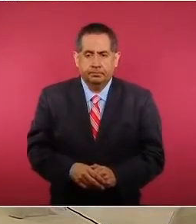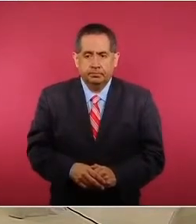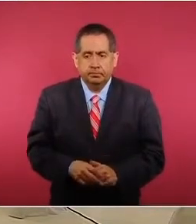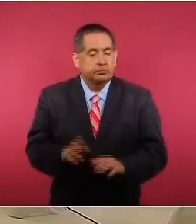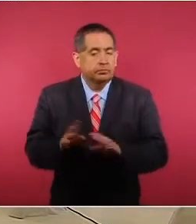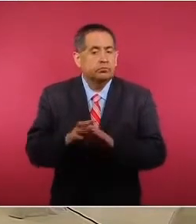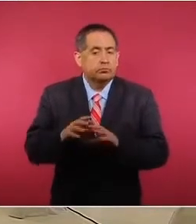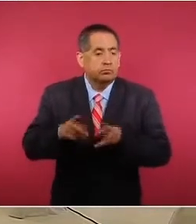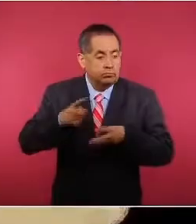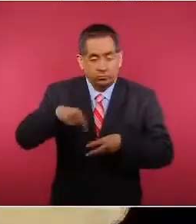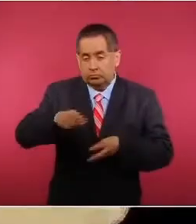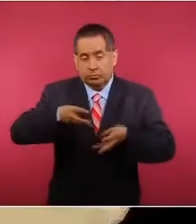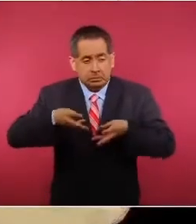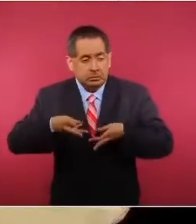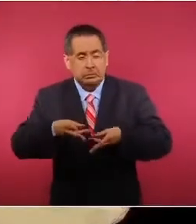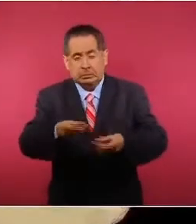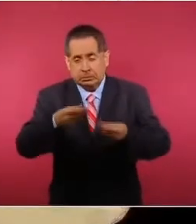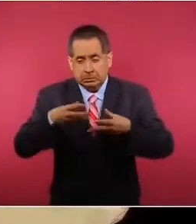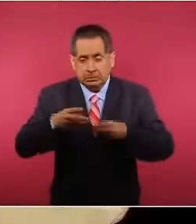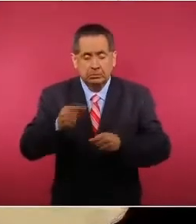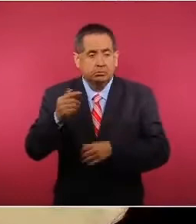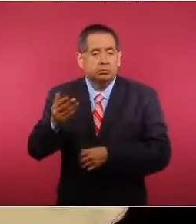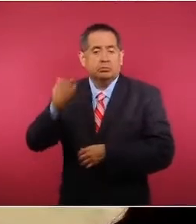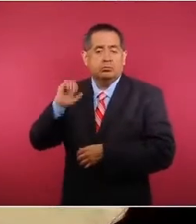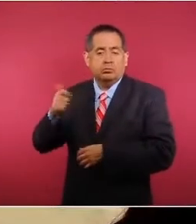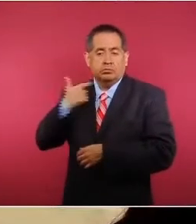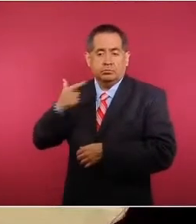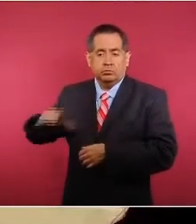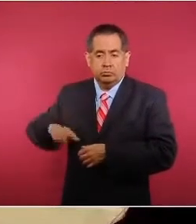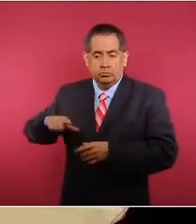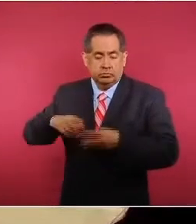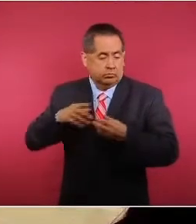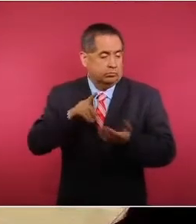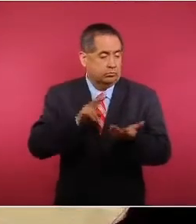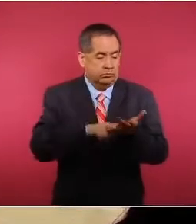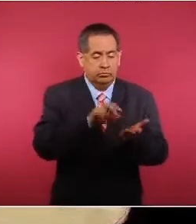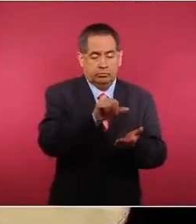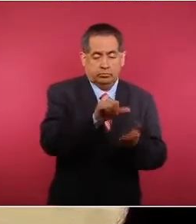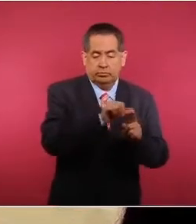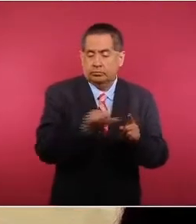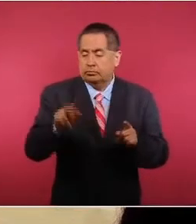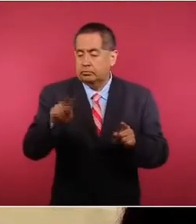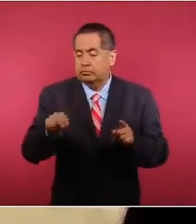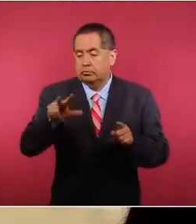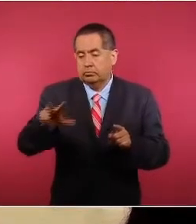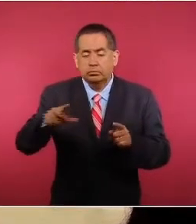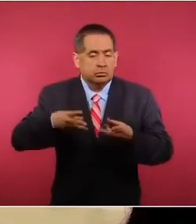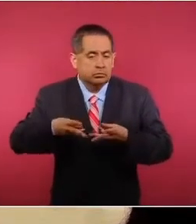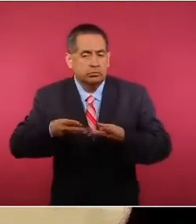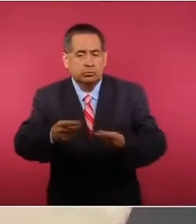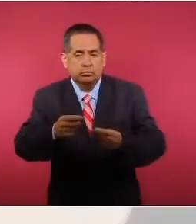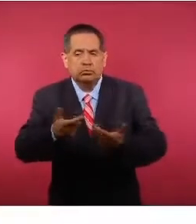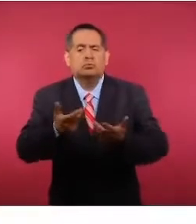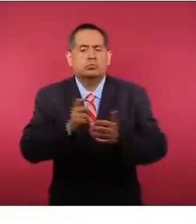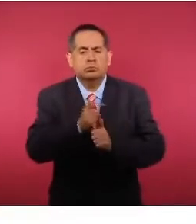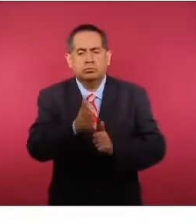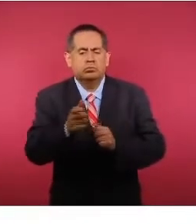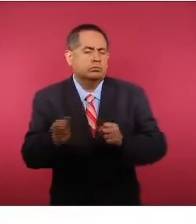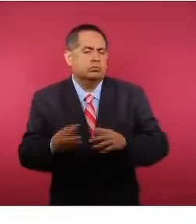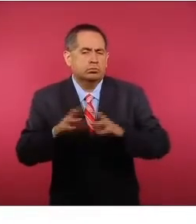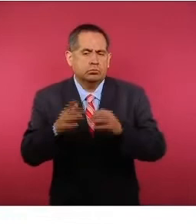que fueron erogados durante la pasada administración, considerando del 2016 al 2018, hay diferentes